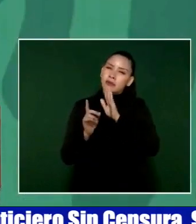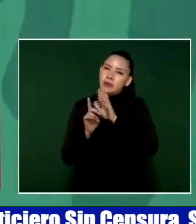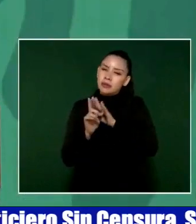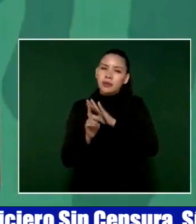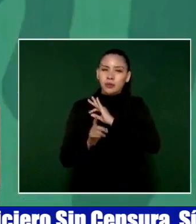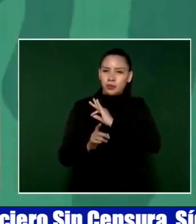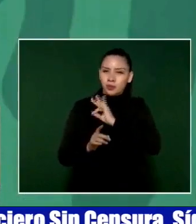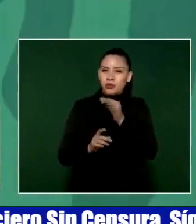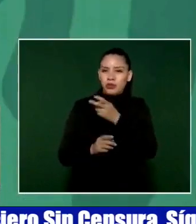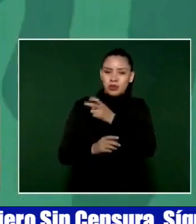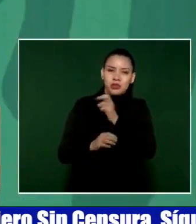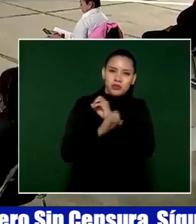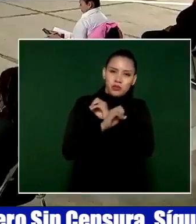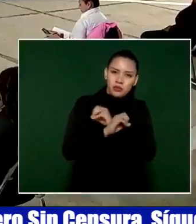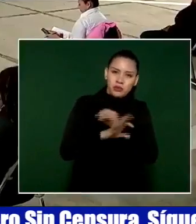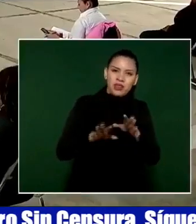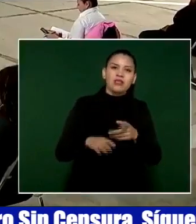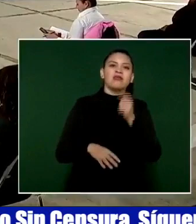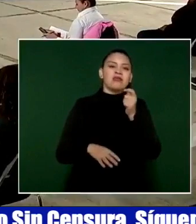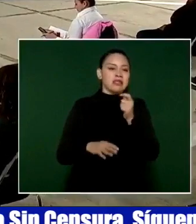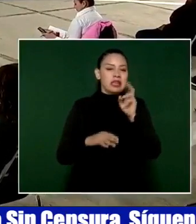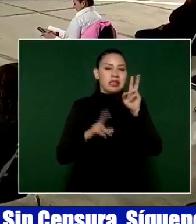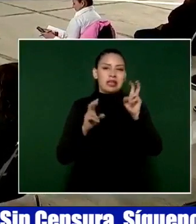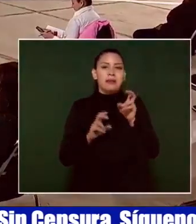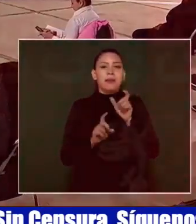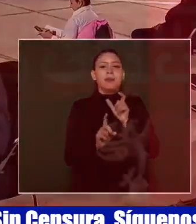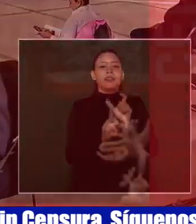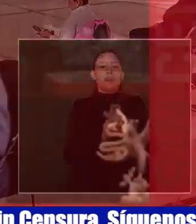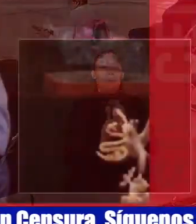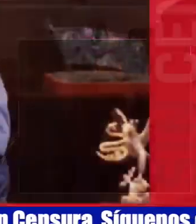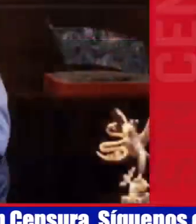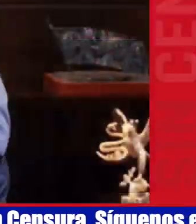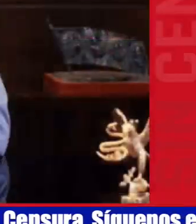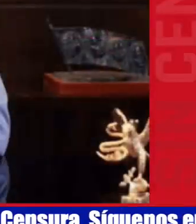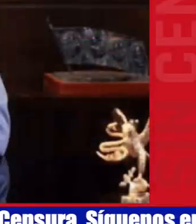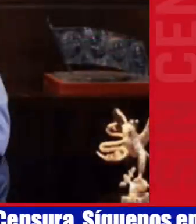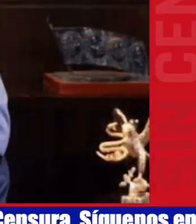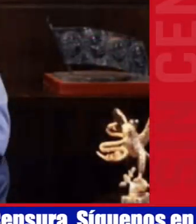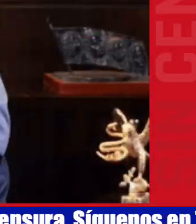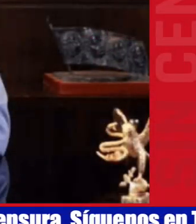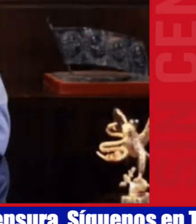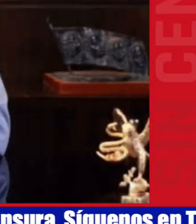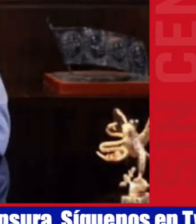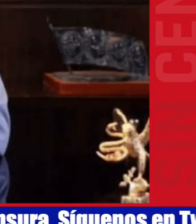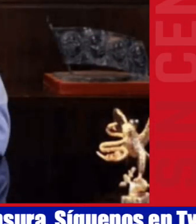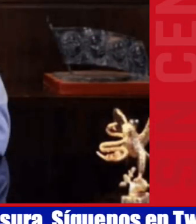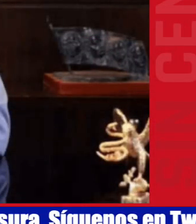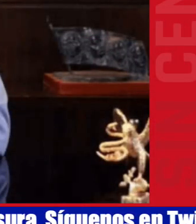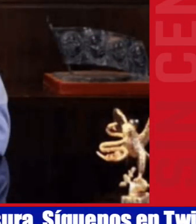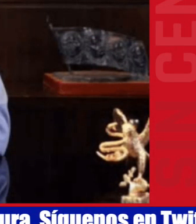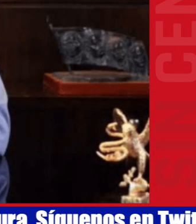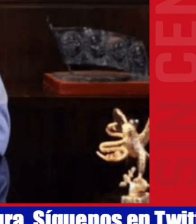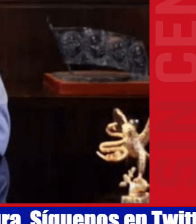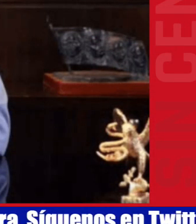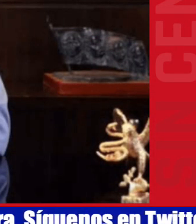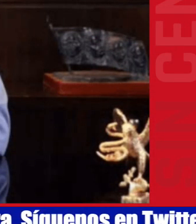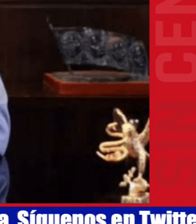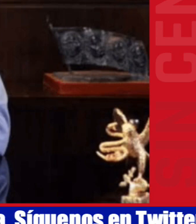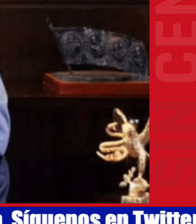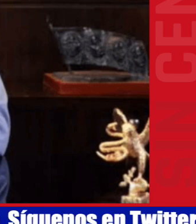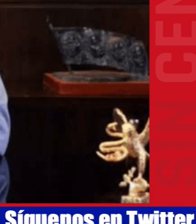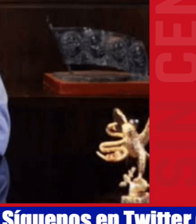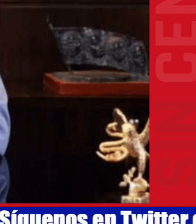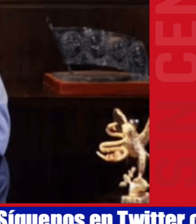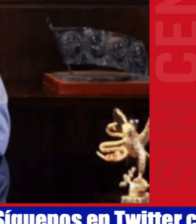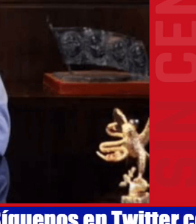la entidad, Francisco García Cabeza de Vaca. Eh, el presidente López Obrador plantea que, pues aun cuando no había